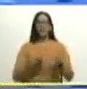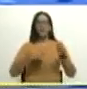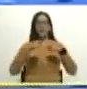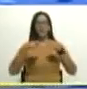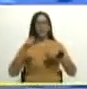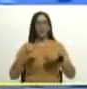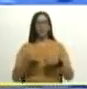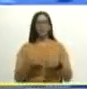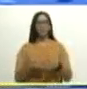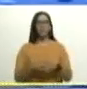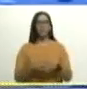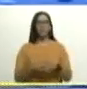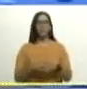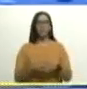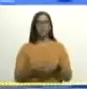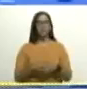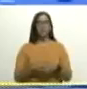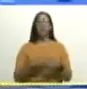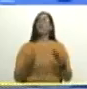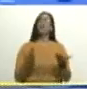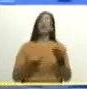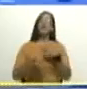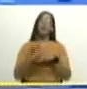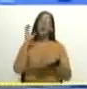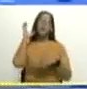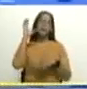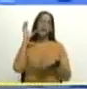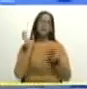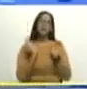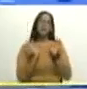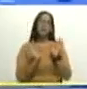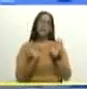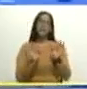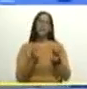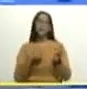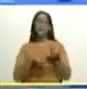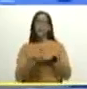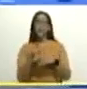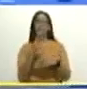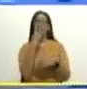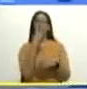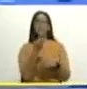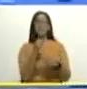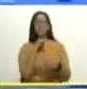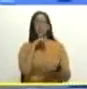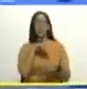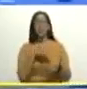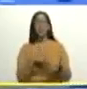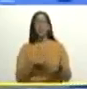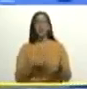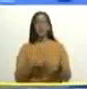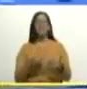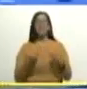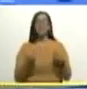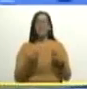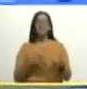exportadora. Cuando vamos a algún país, pero particularmente cuando fuimos a esta visita histórica tan